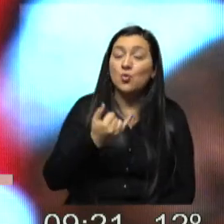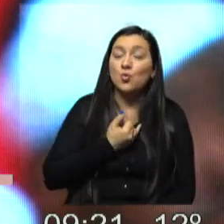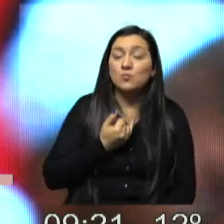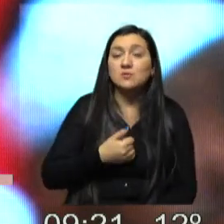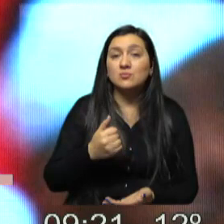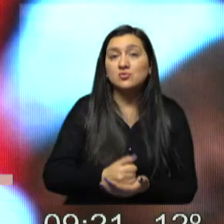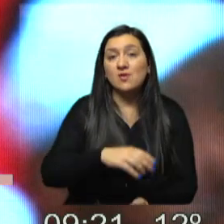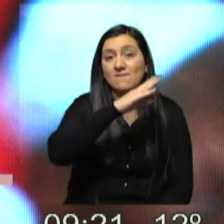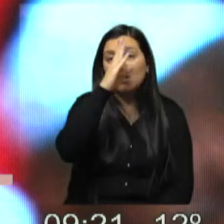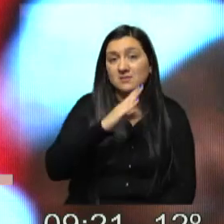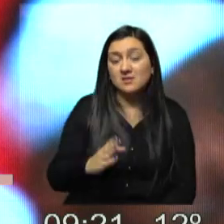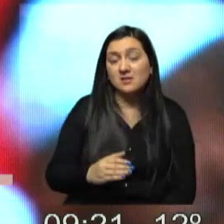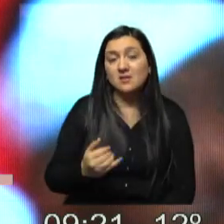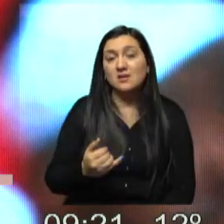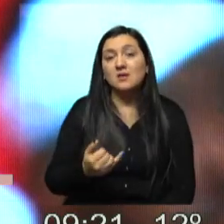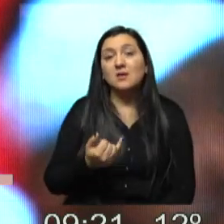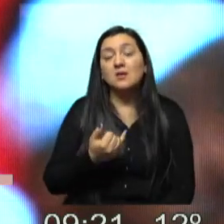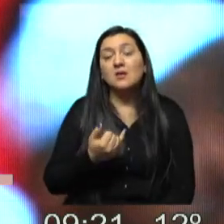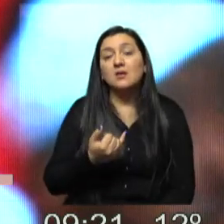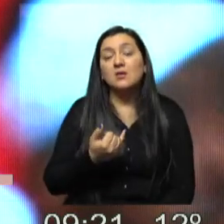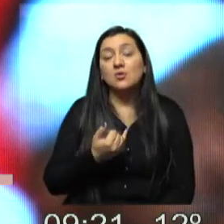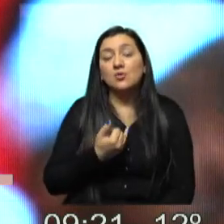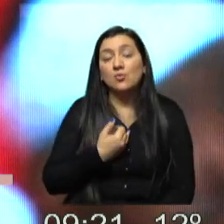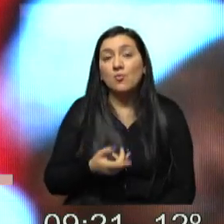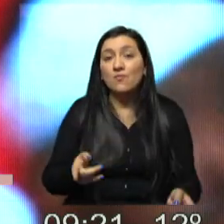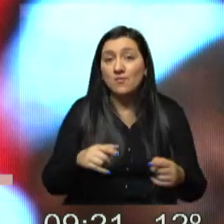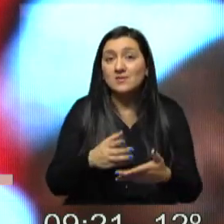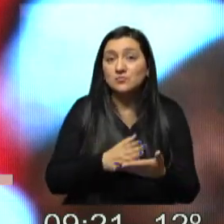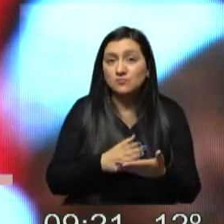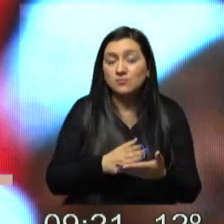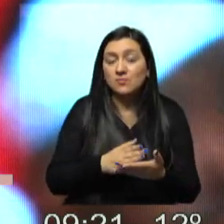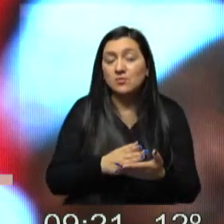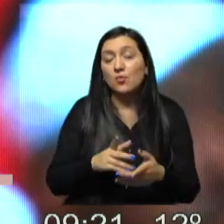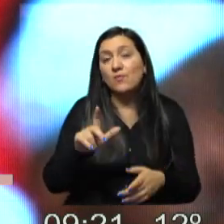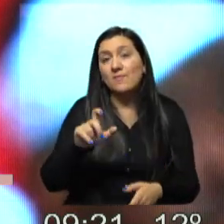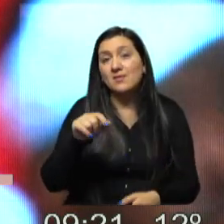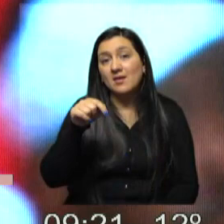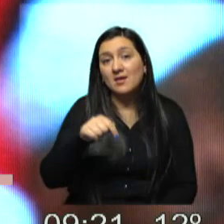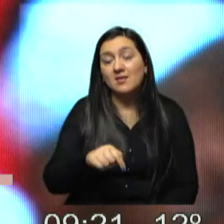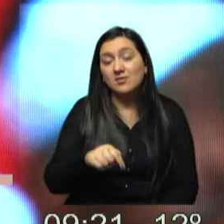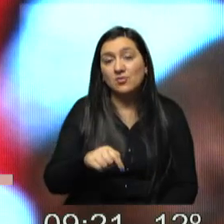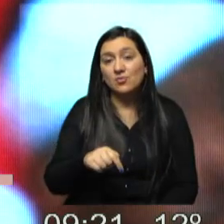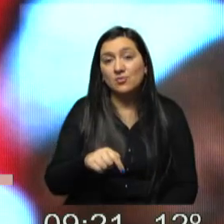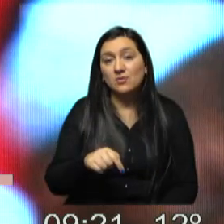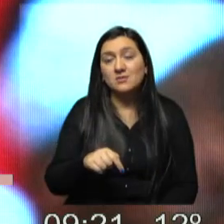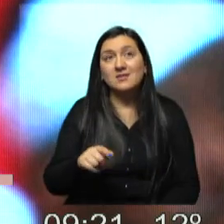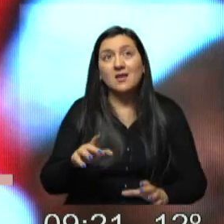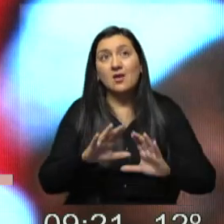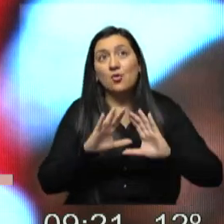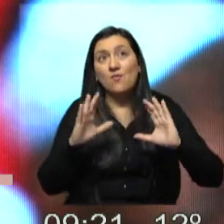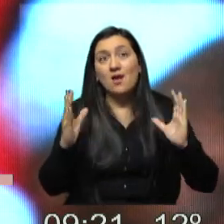posiciona Brasil y cómo lo coloca Brasil en su eje, y esto obviamente va a estar condicionado a nivel global, como